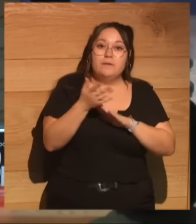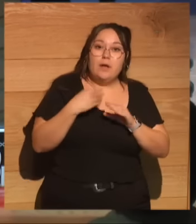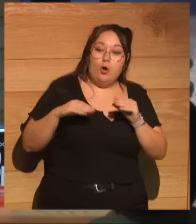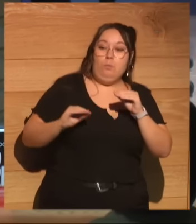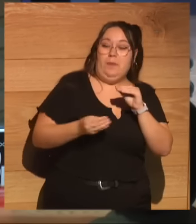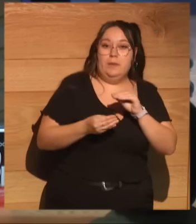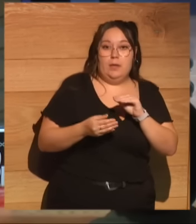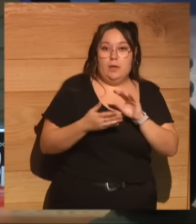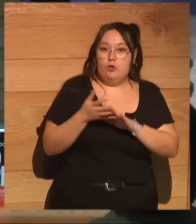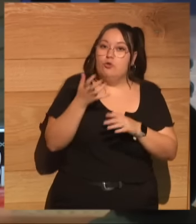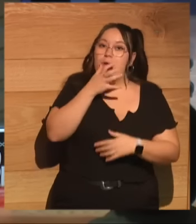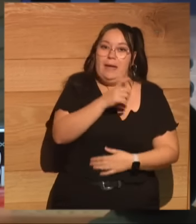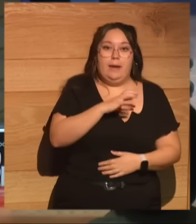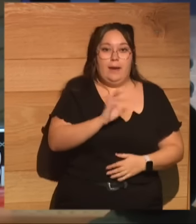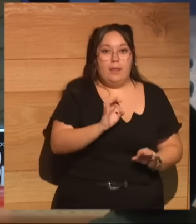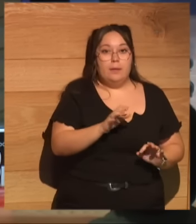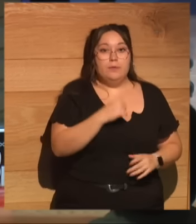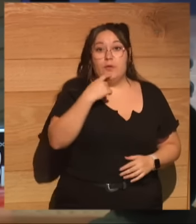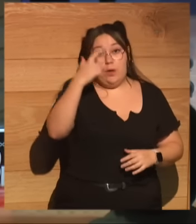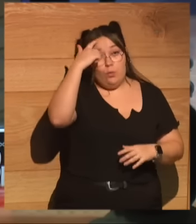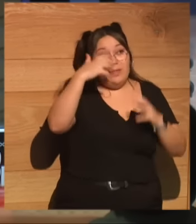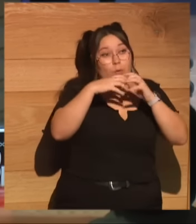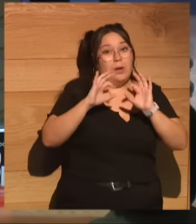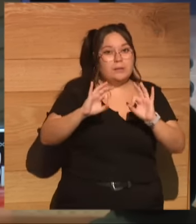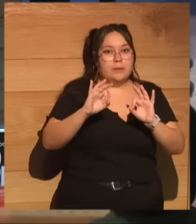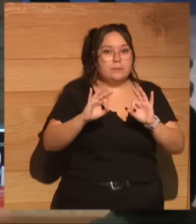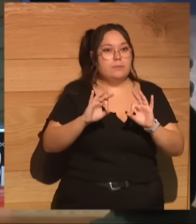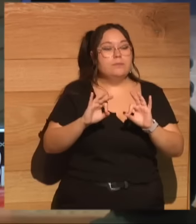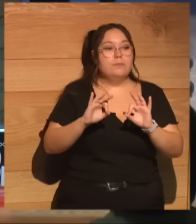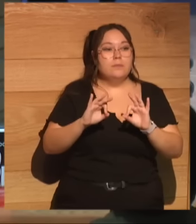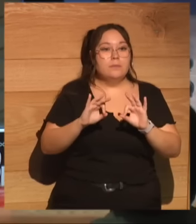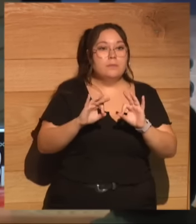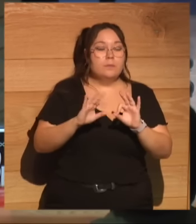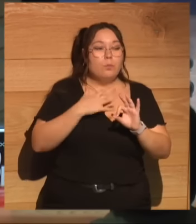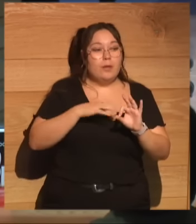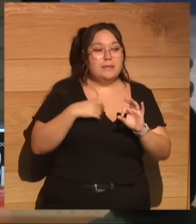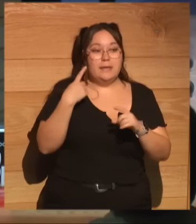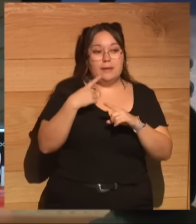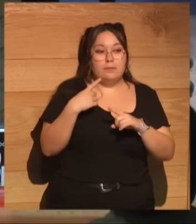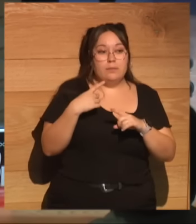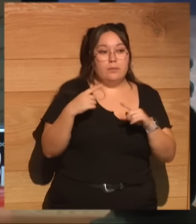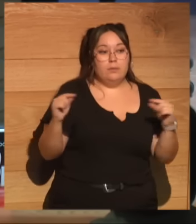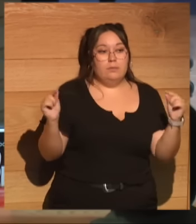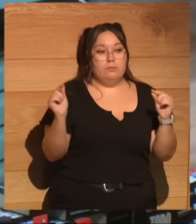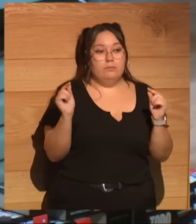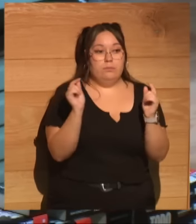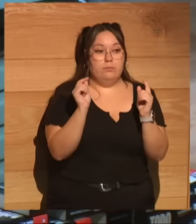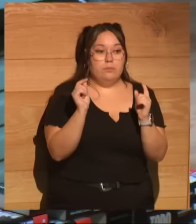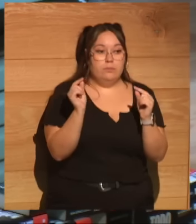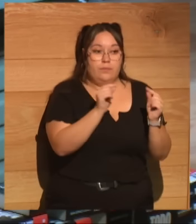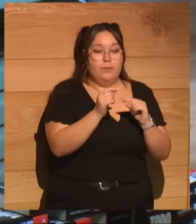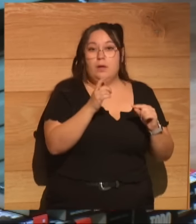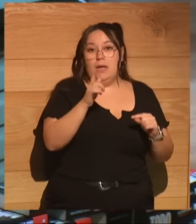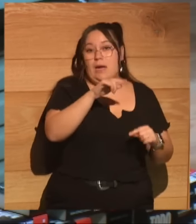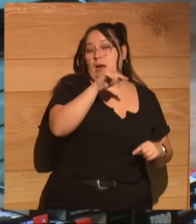nada. Me refiero yo tampoco que rebatía. Me refiero que un cerebro así sería igualmente discordante en Park Avenue o en Teruel.